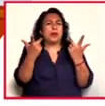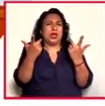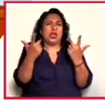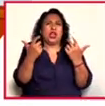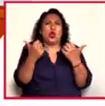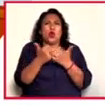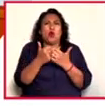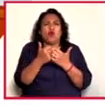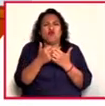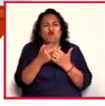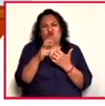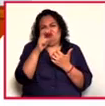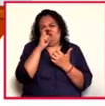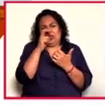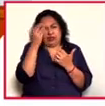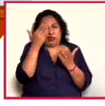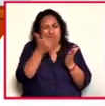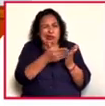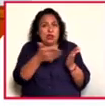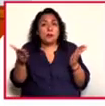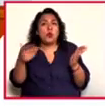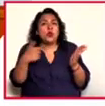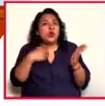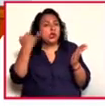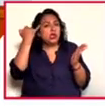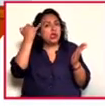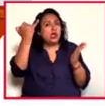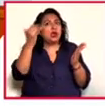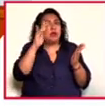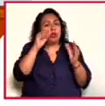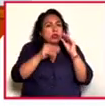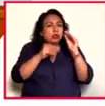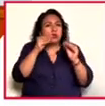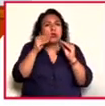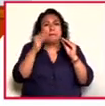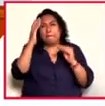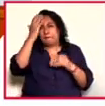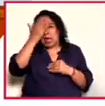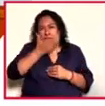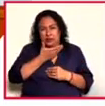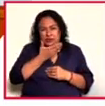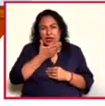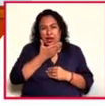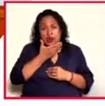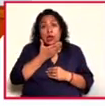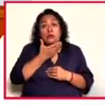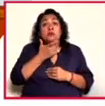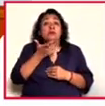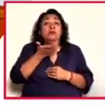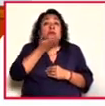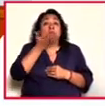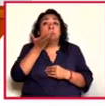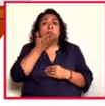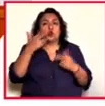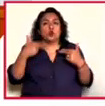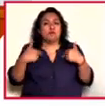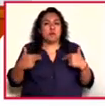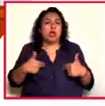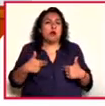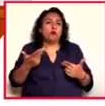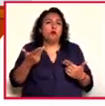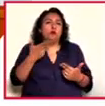la época, se me ocurrió hacer una especie de juego con máscaras. Acostumbrados los humanos a usar máscaras